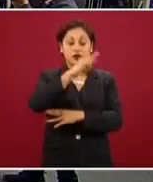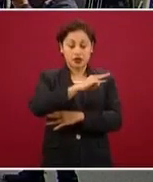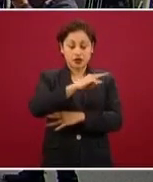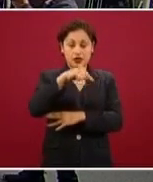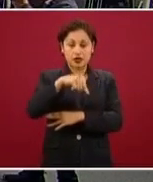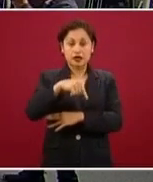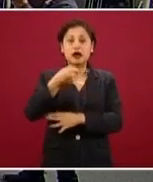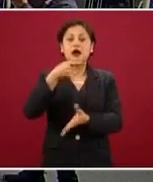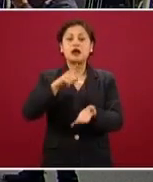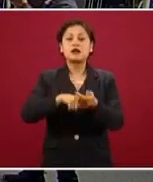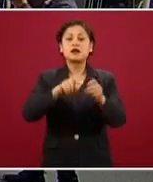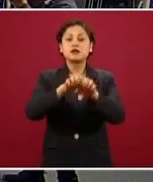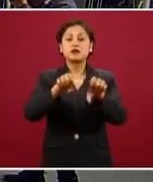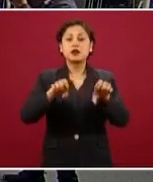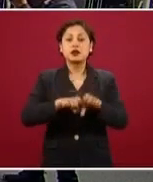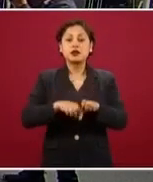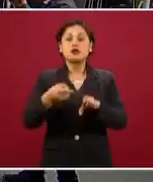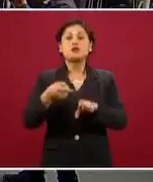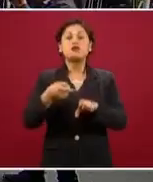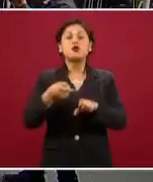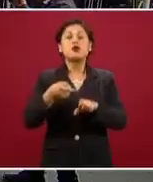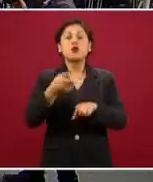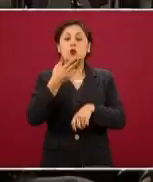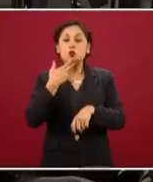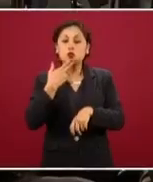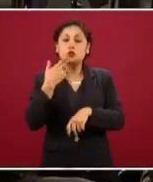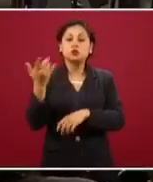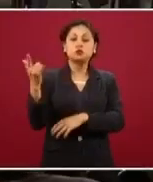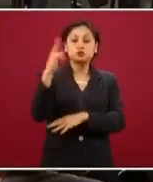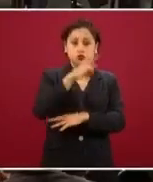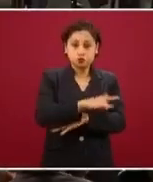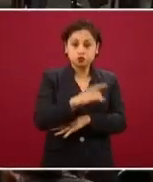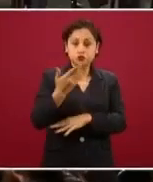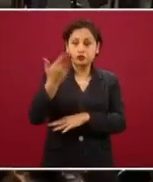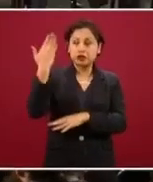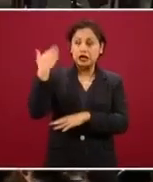el Estado Mayor Presidencial y que está en venta.